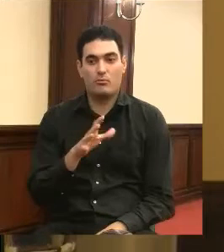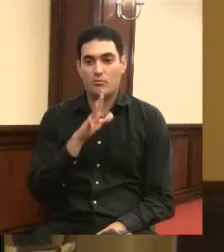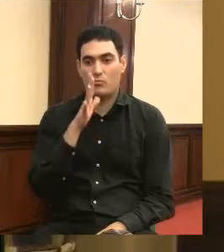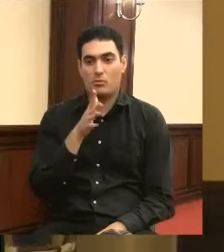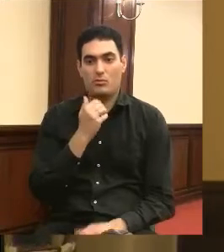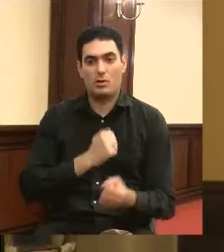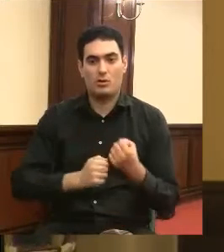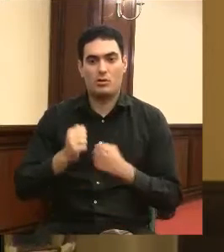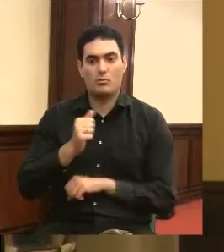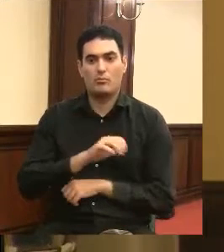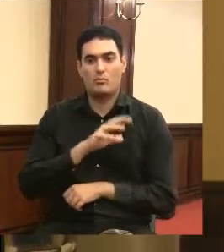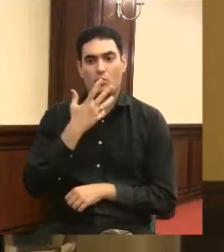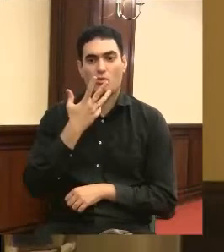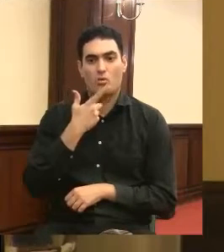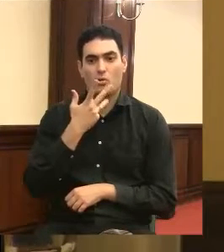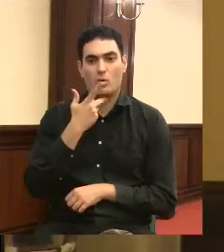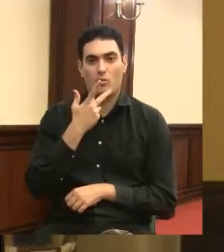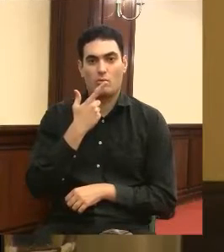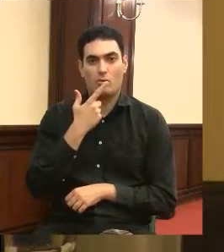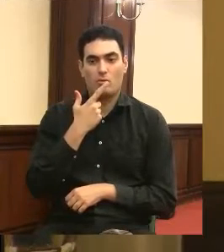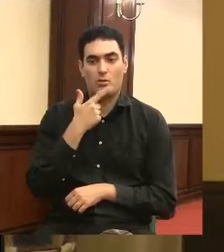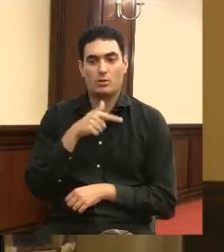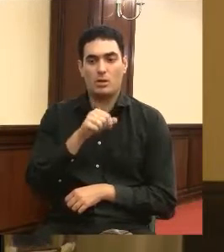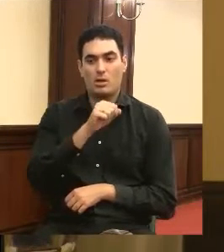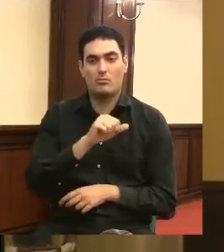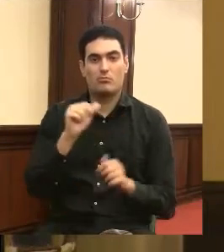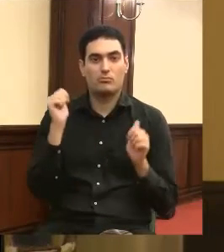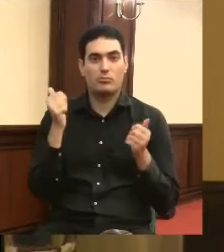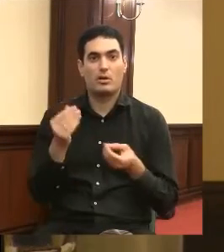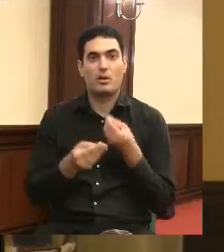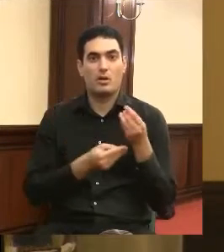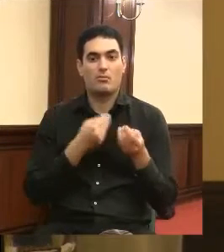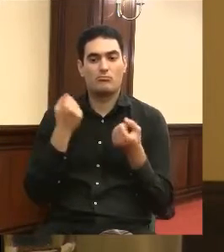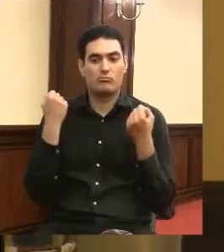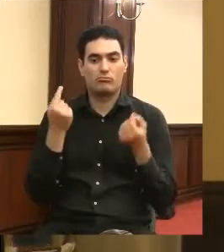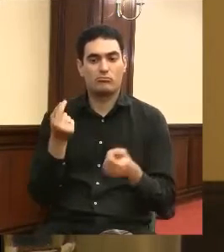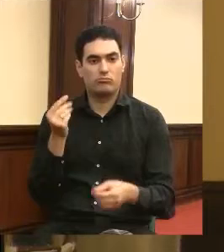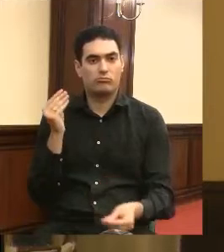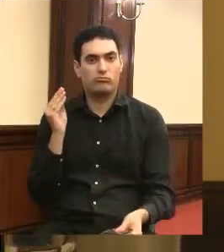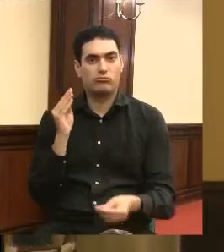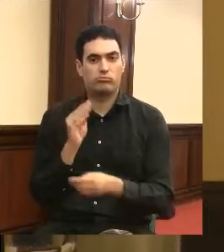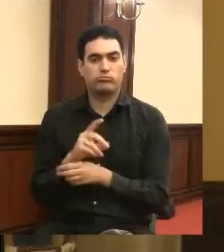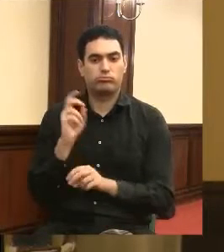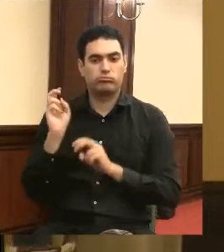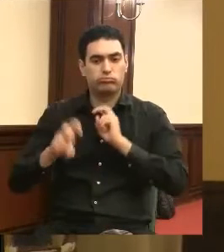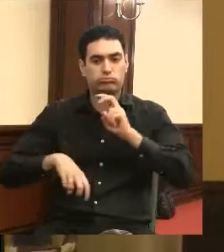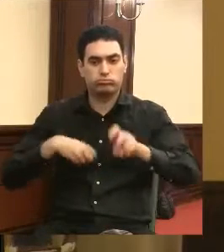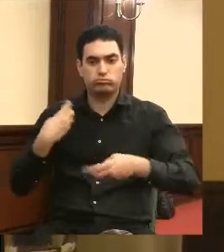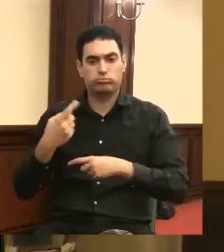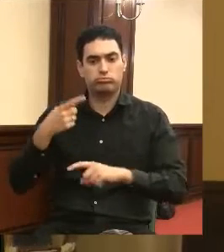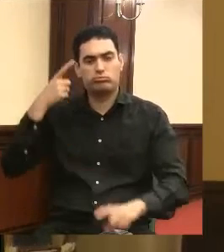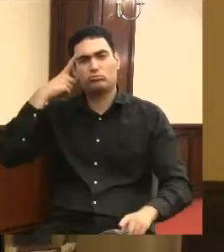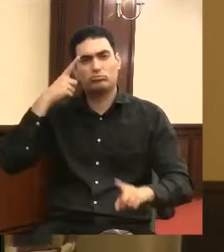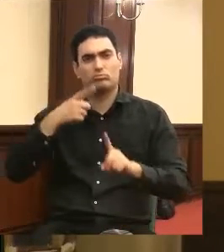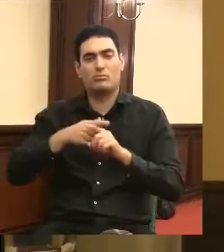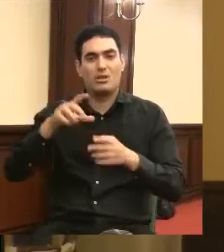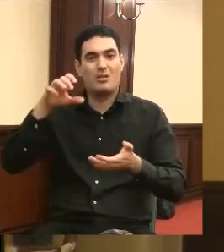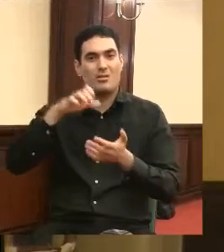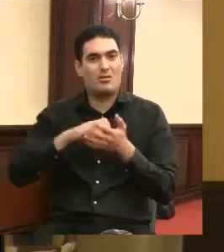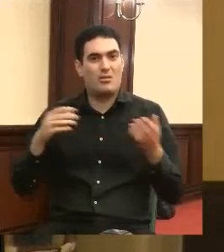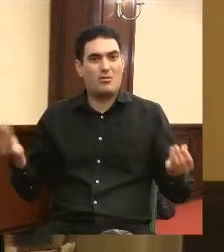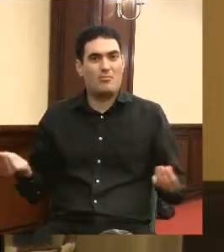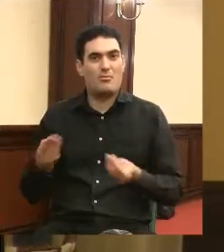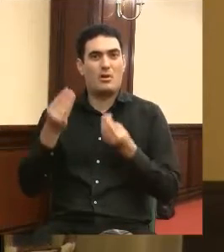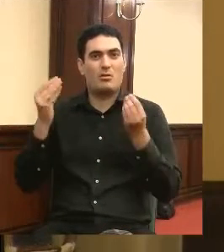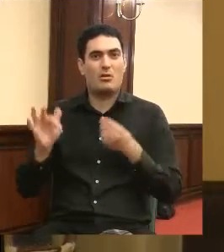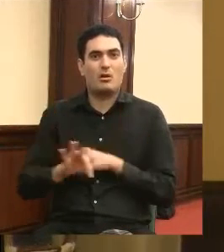este ERE sean las causas económicas, porque somos conocedores que a principios de este año se realizó una fuerte inversión en la remodelación